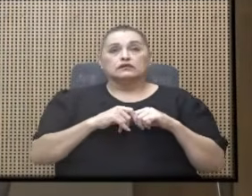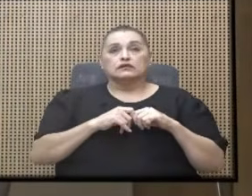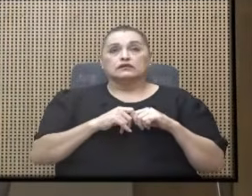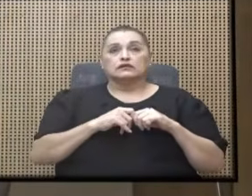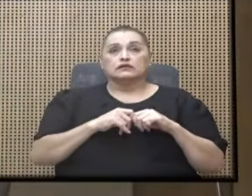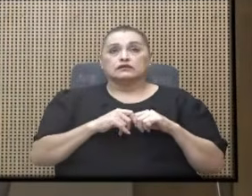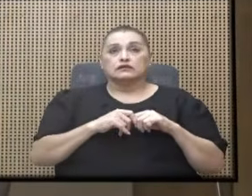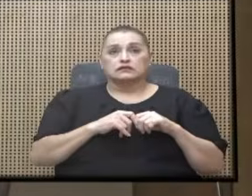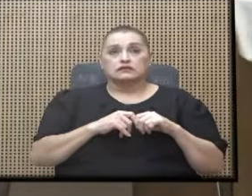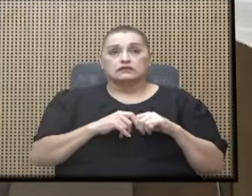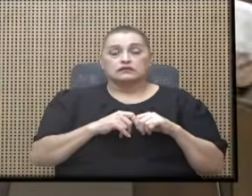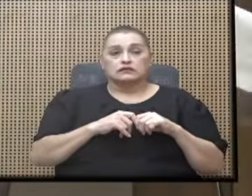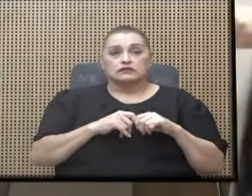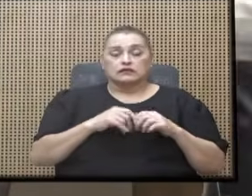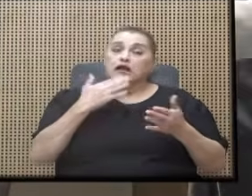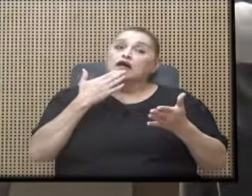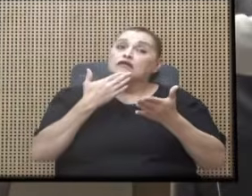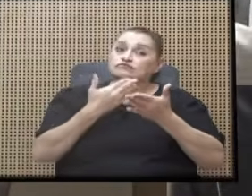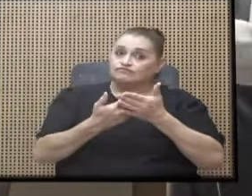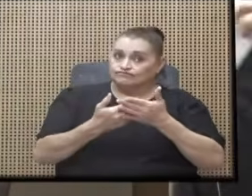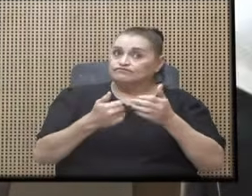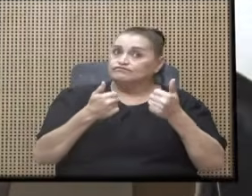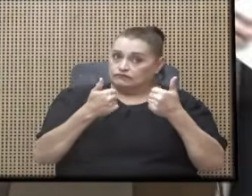donde dichosamente